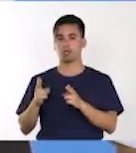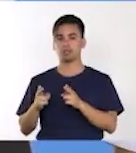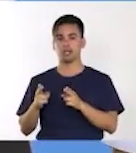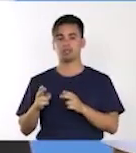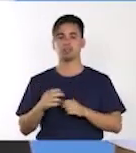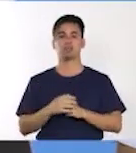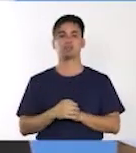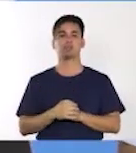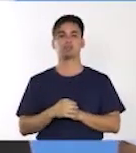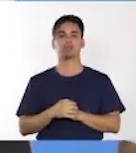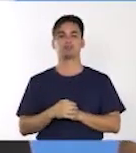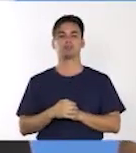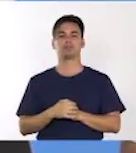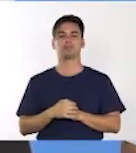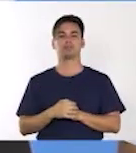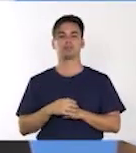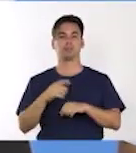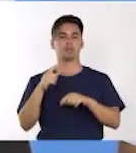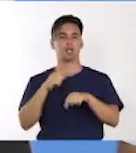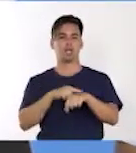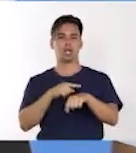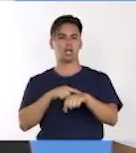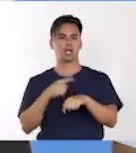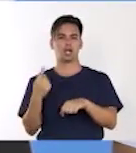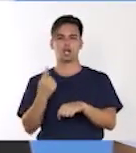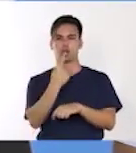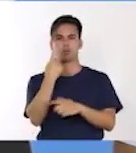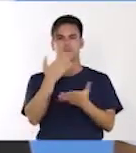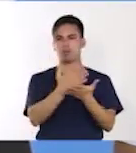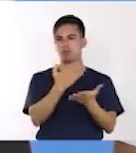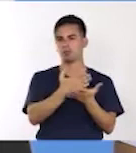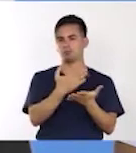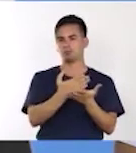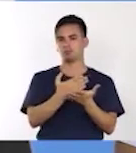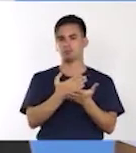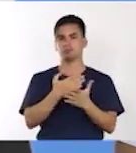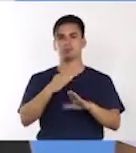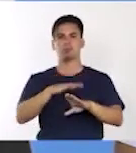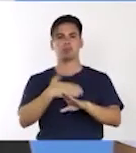lo largo del semestre para desarrollar el trabajo en este sentido.